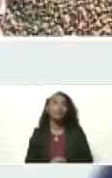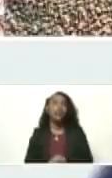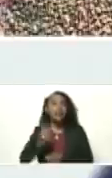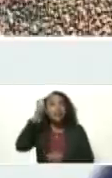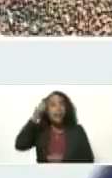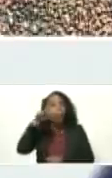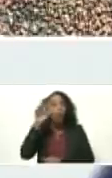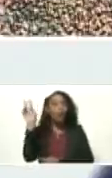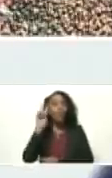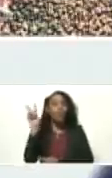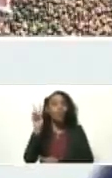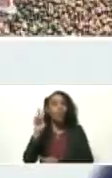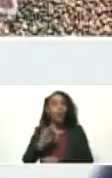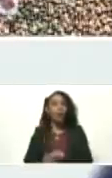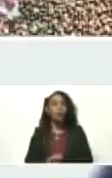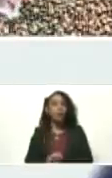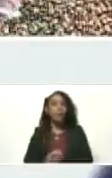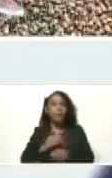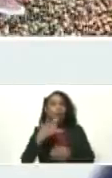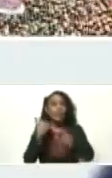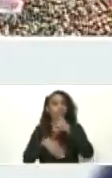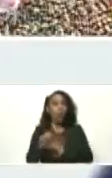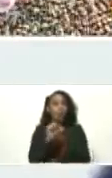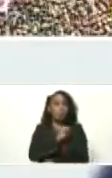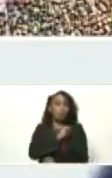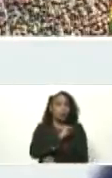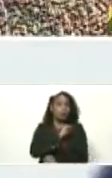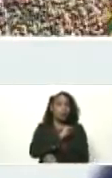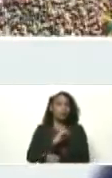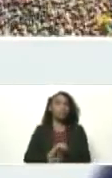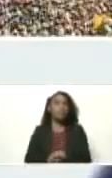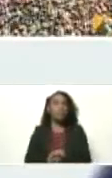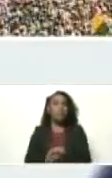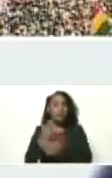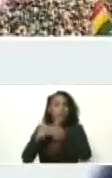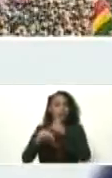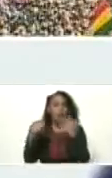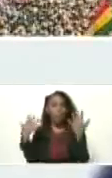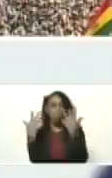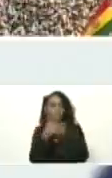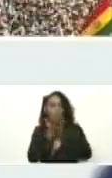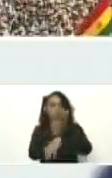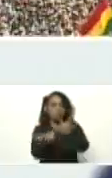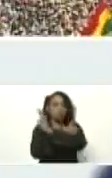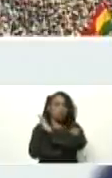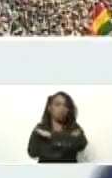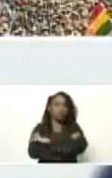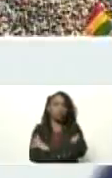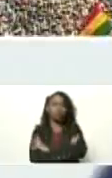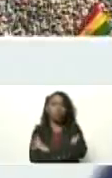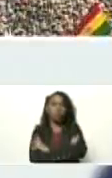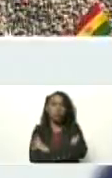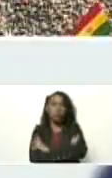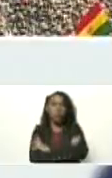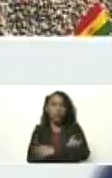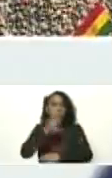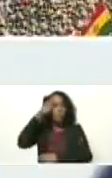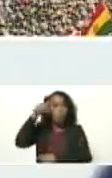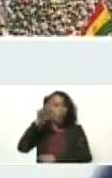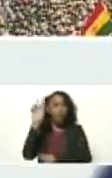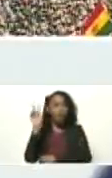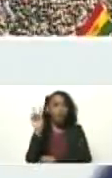pueblo venezolano se iba a acobardar, se iba a cruzar de brazos, y el pueblo de